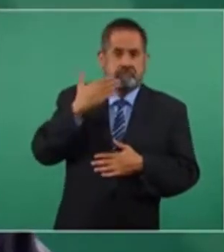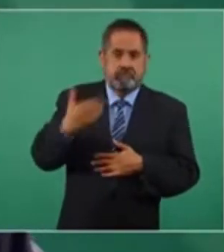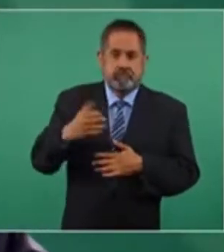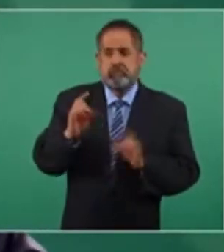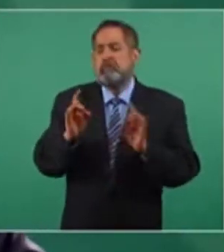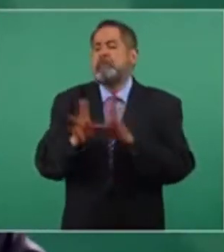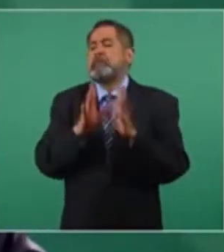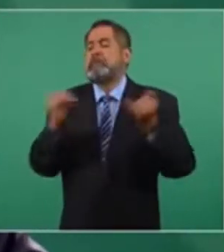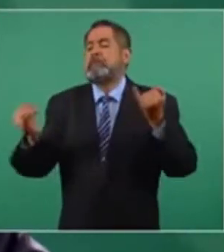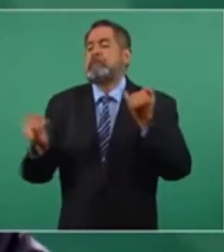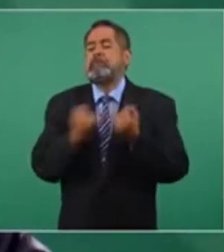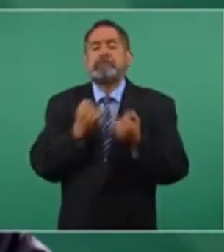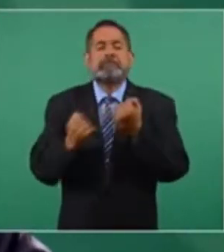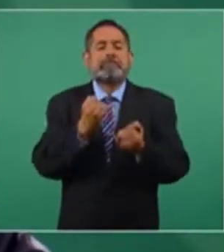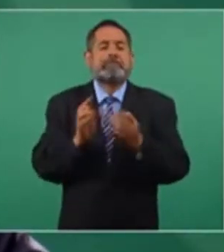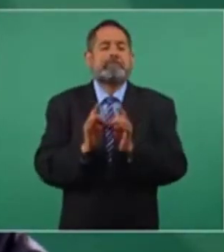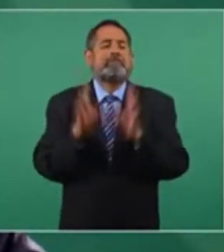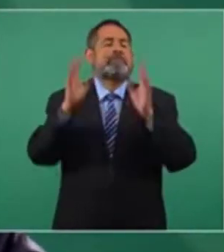chiripa,